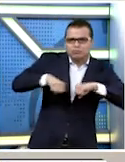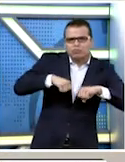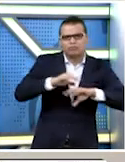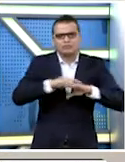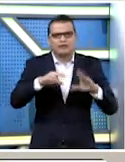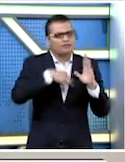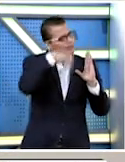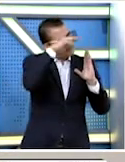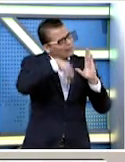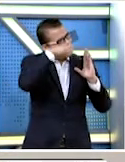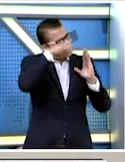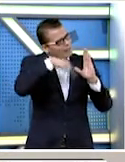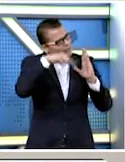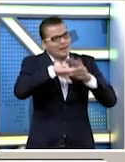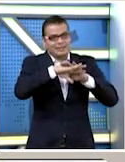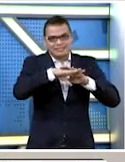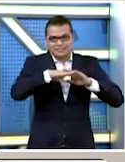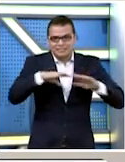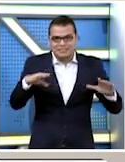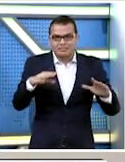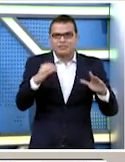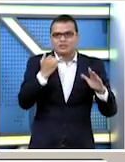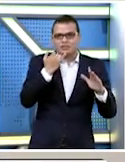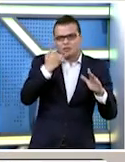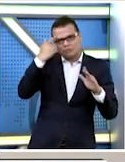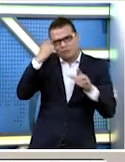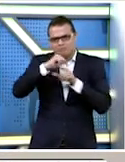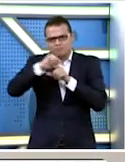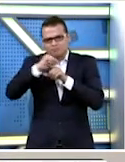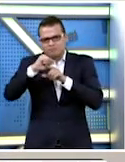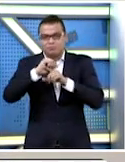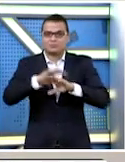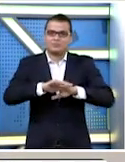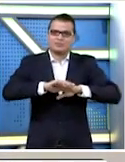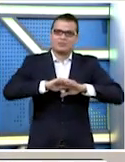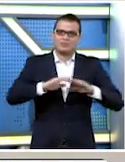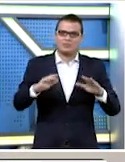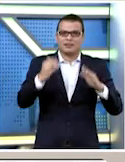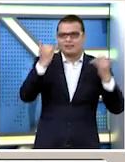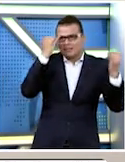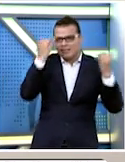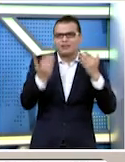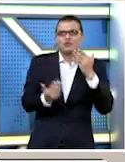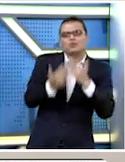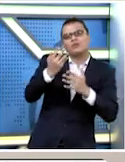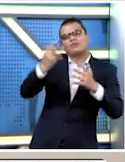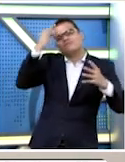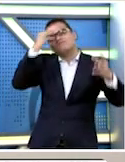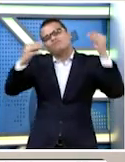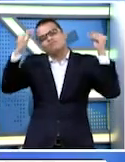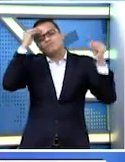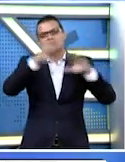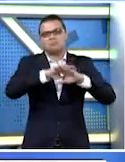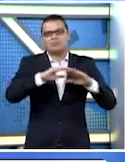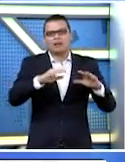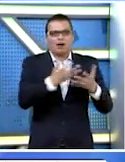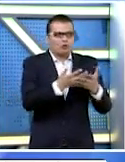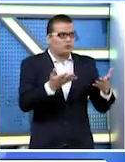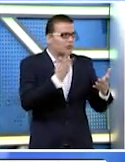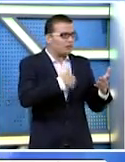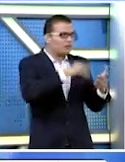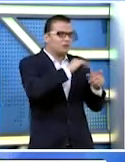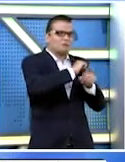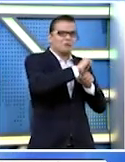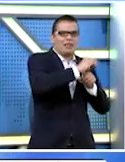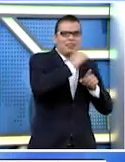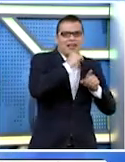un poco, estaba estudiando un idioma, tratando de aprender cosas nuevas, cosas que uno casi no hace. El volante de